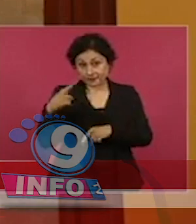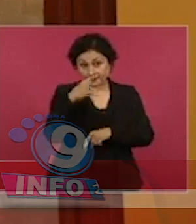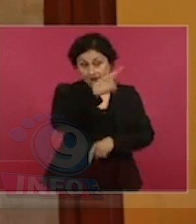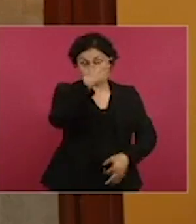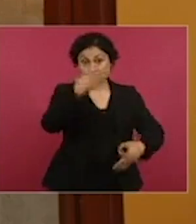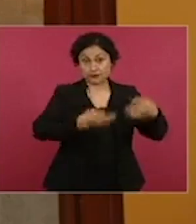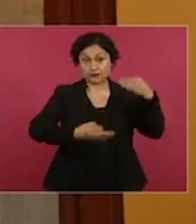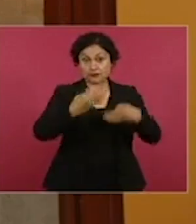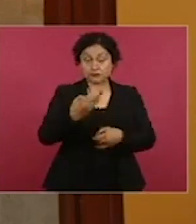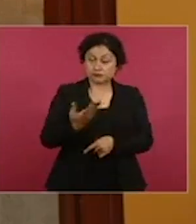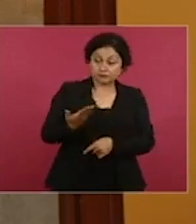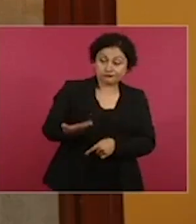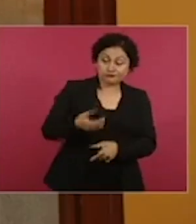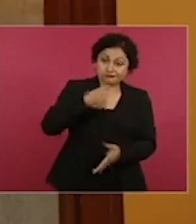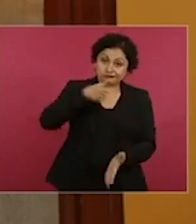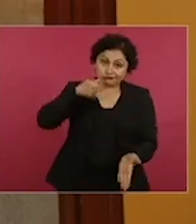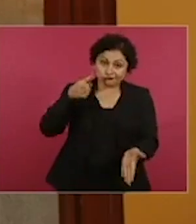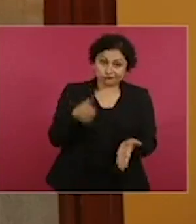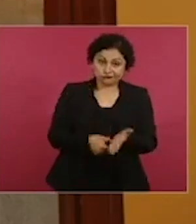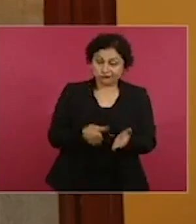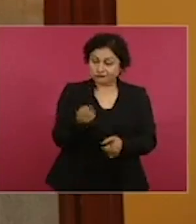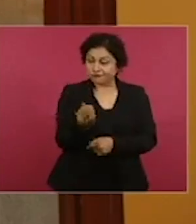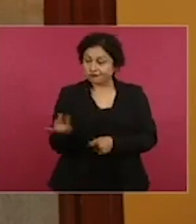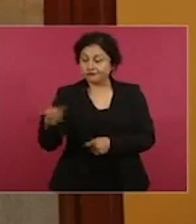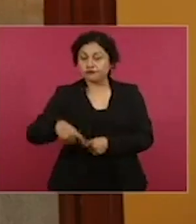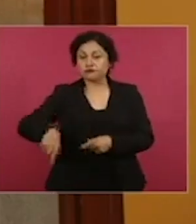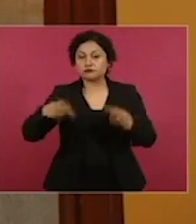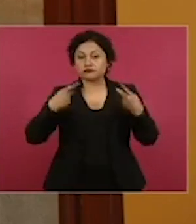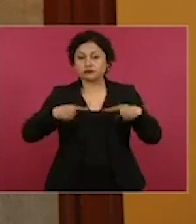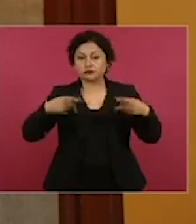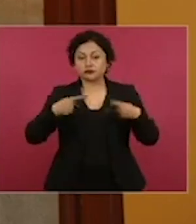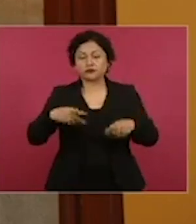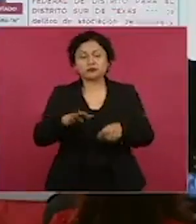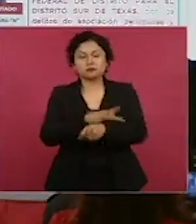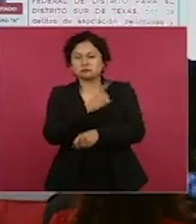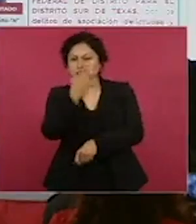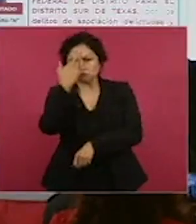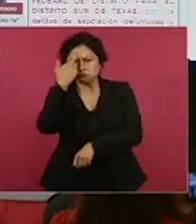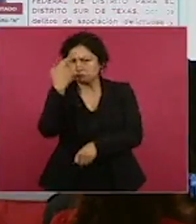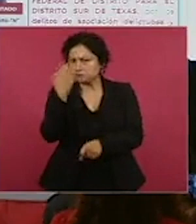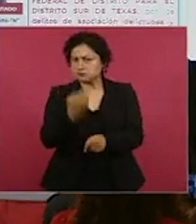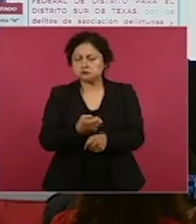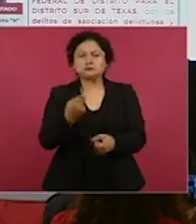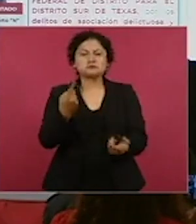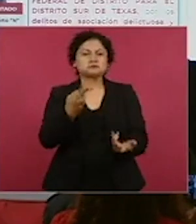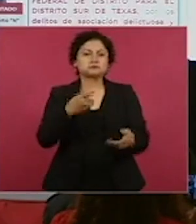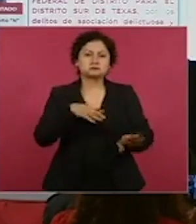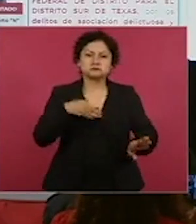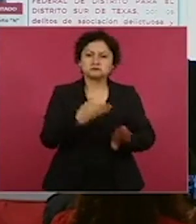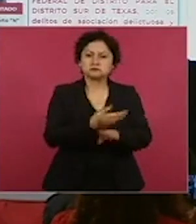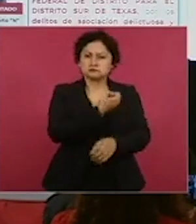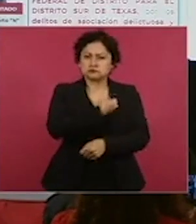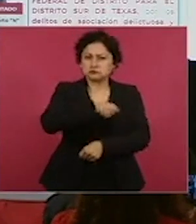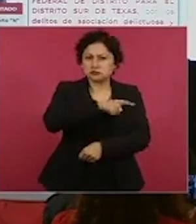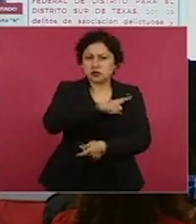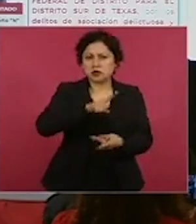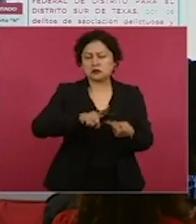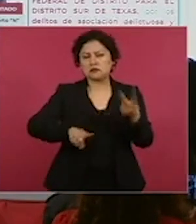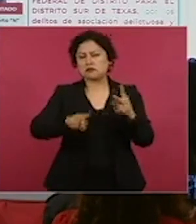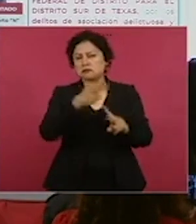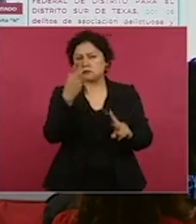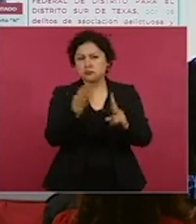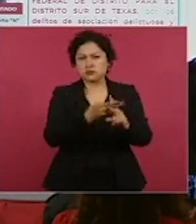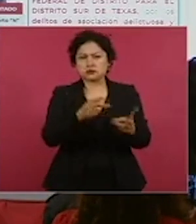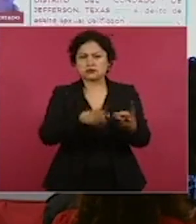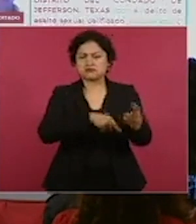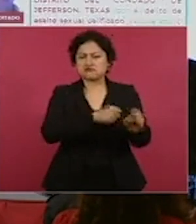personas principalmente por los delitos de asociación delictuosa contra la salud homicidio lesiones la que